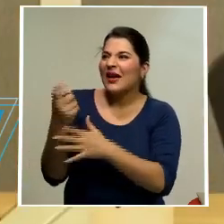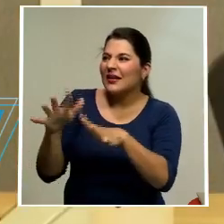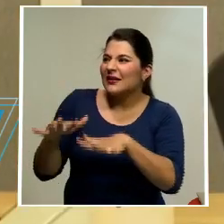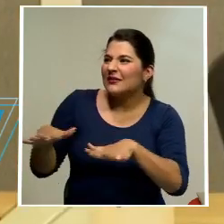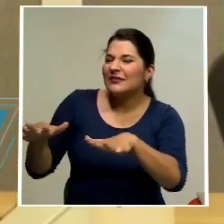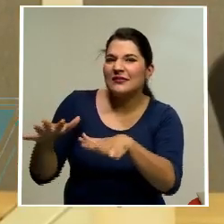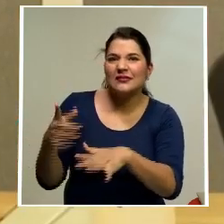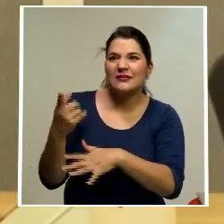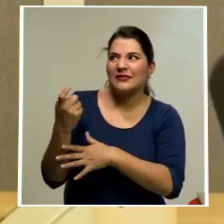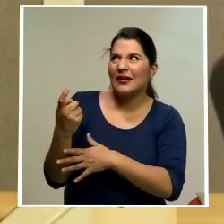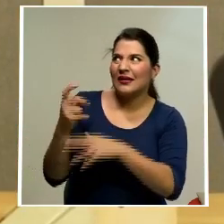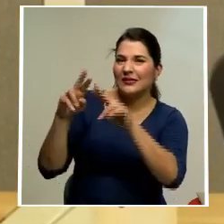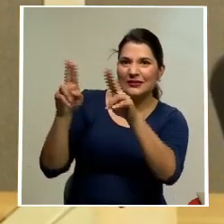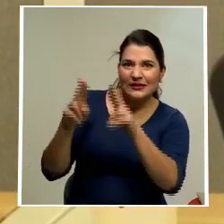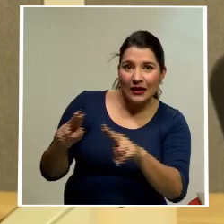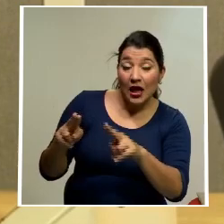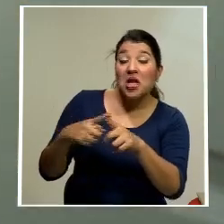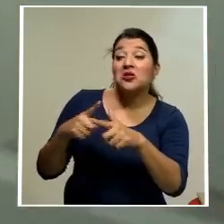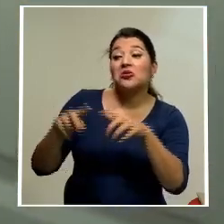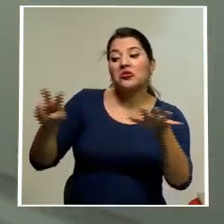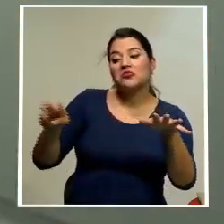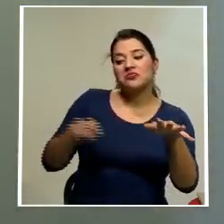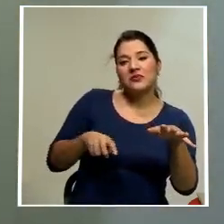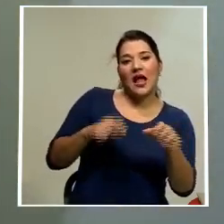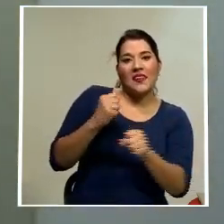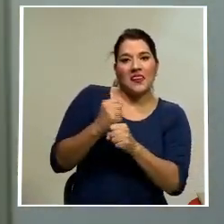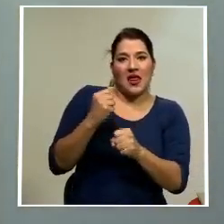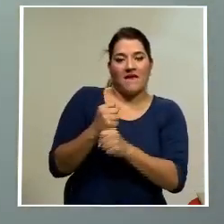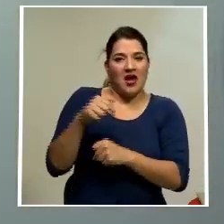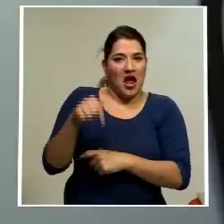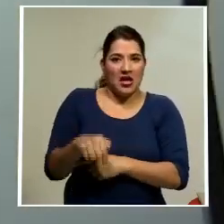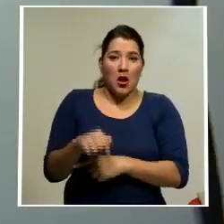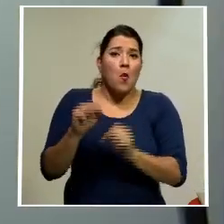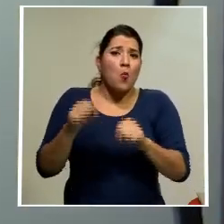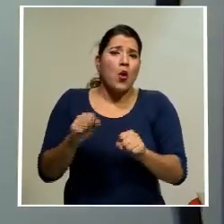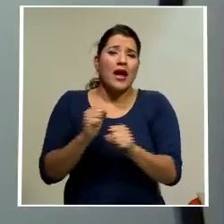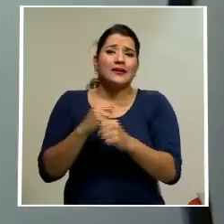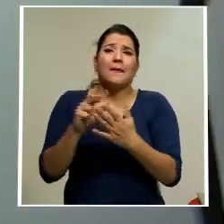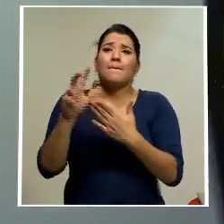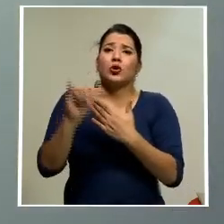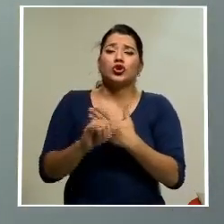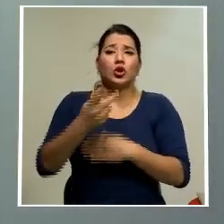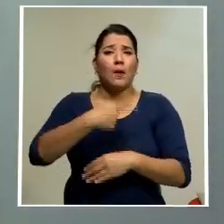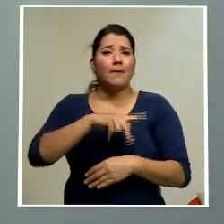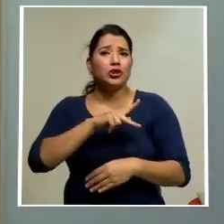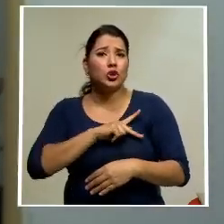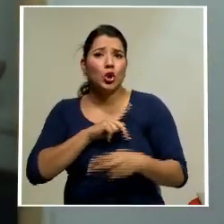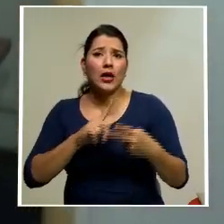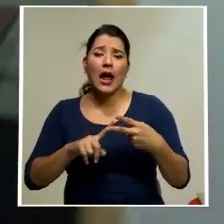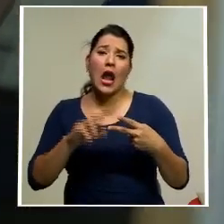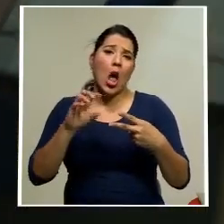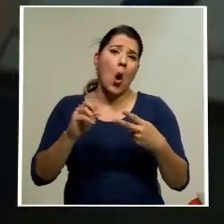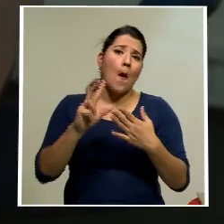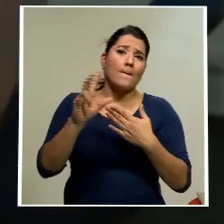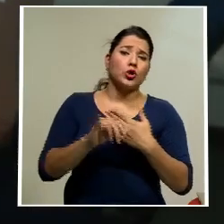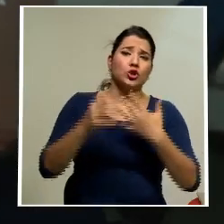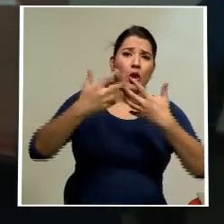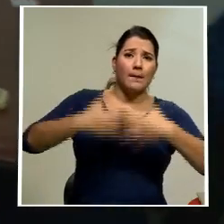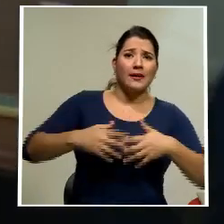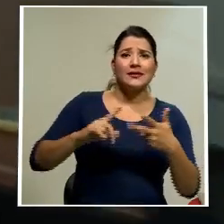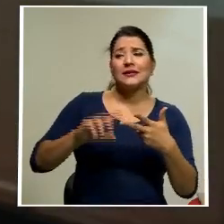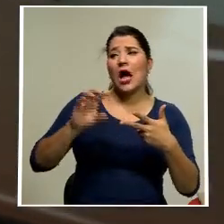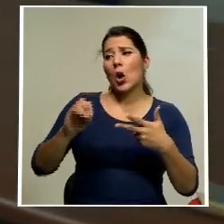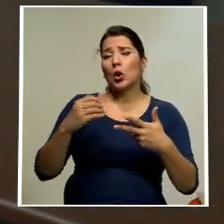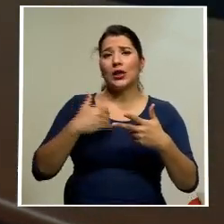un restaurante, y podemos desarrollar nuestros proyectos, ya sean personales o de la empresa, o también reunirnos con